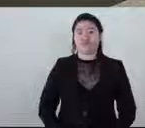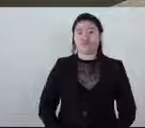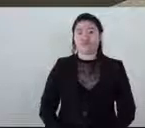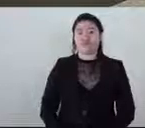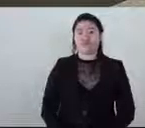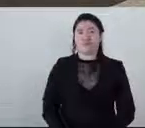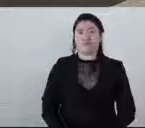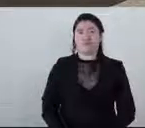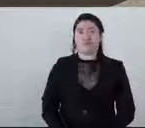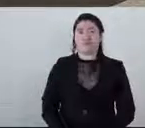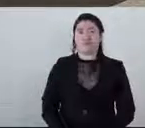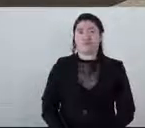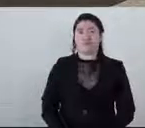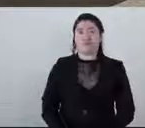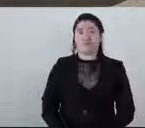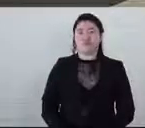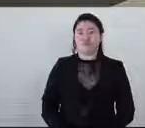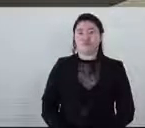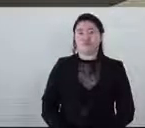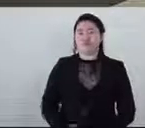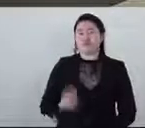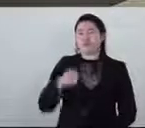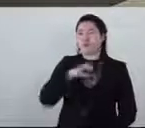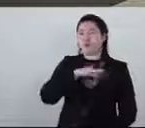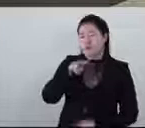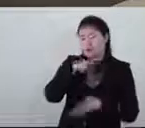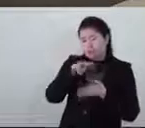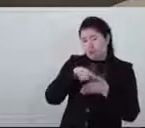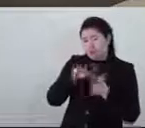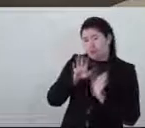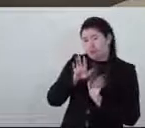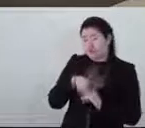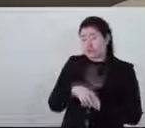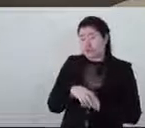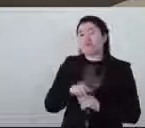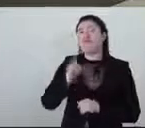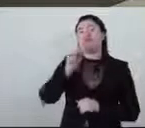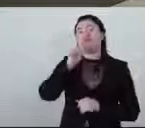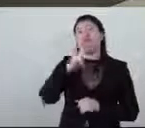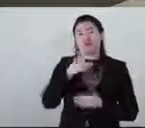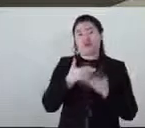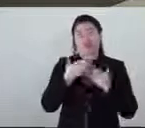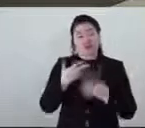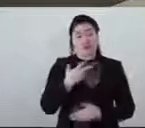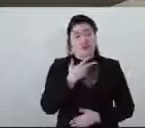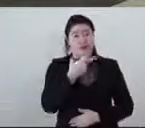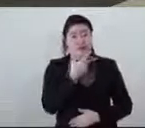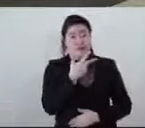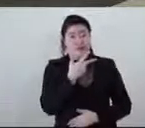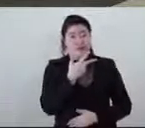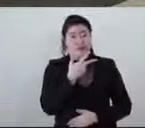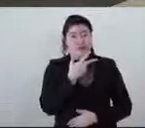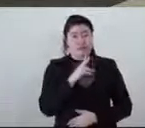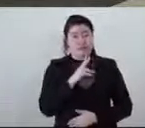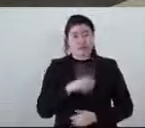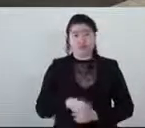Me dijeron que hasta el 7, pero puedo leerlas. Muy bien, voy a leer el punto 8.